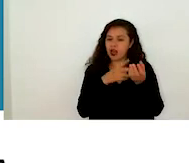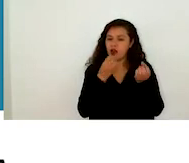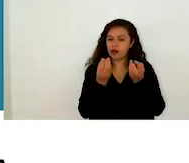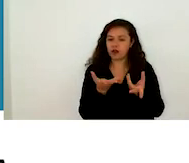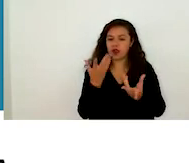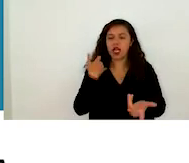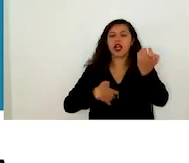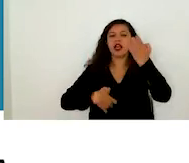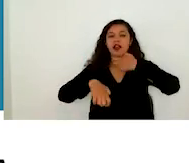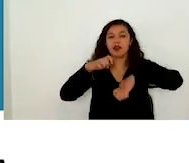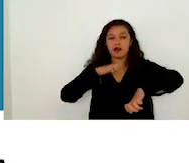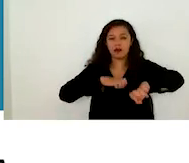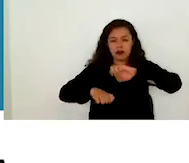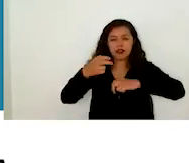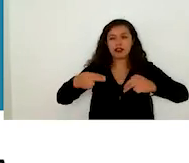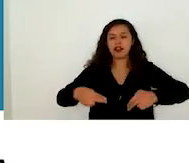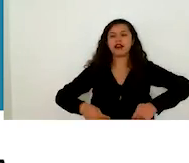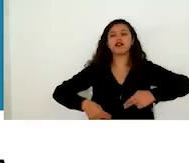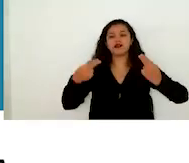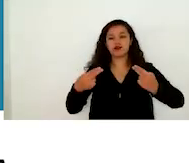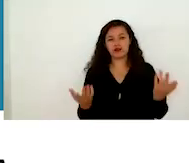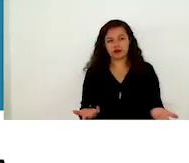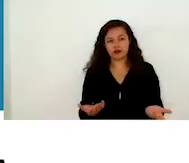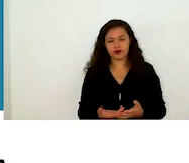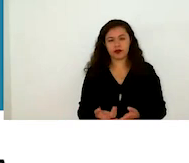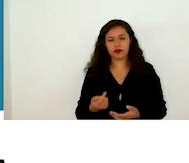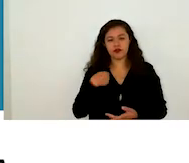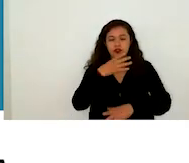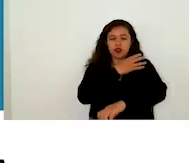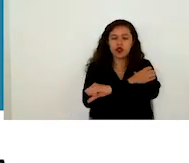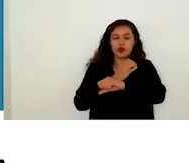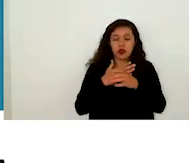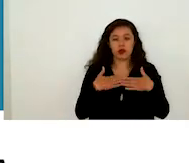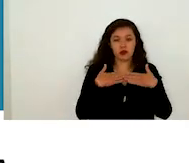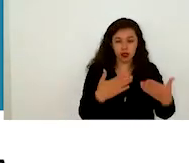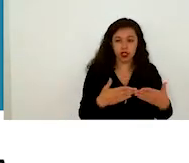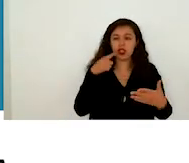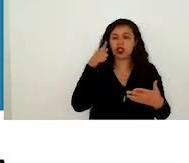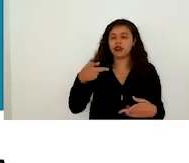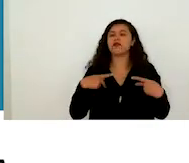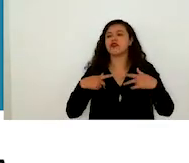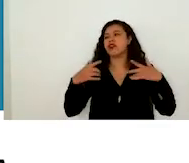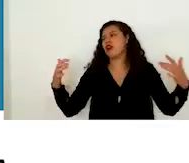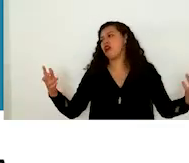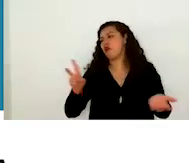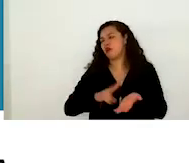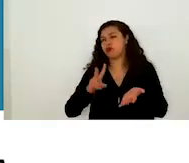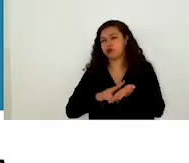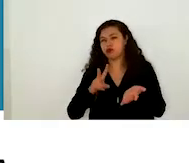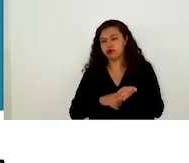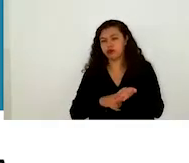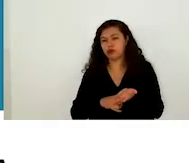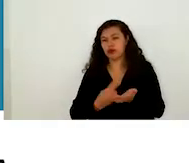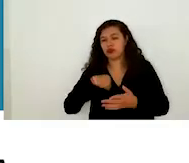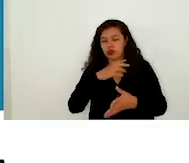al negocio yo soy compañero confiable de persona valiosa nosotros lo podemos